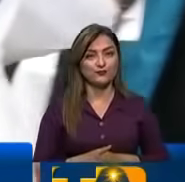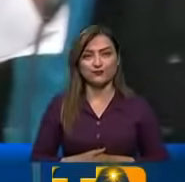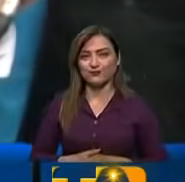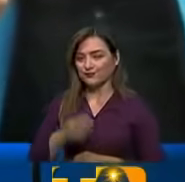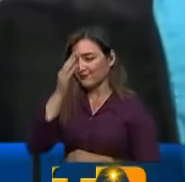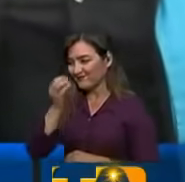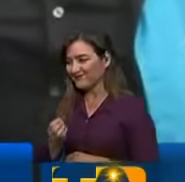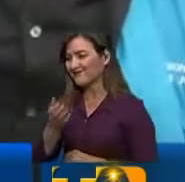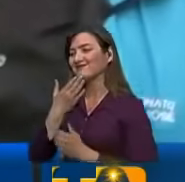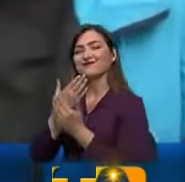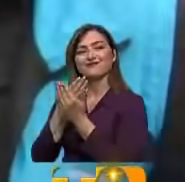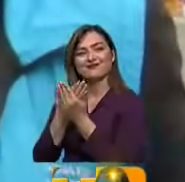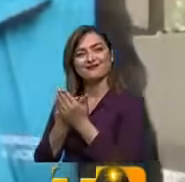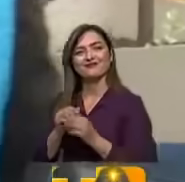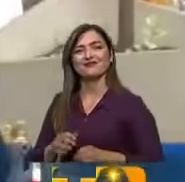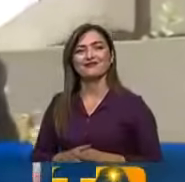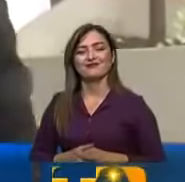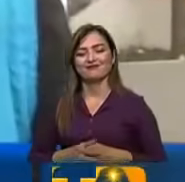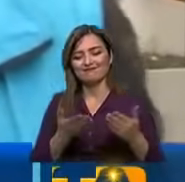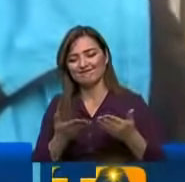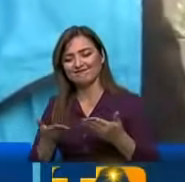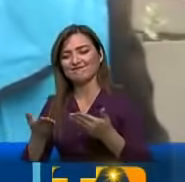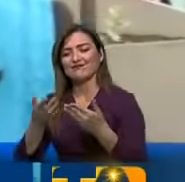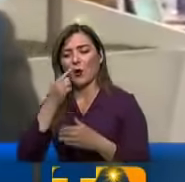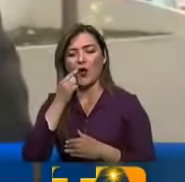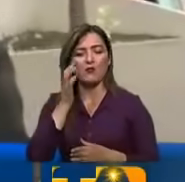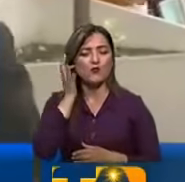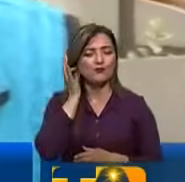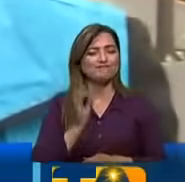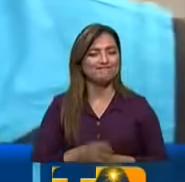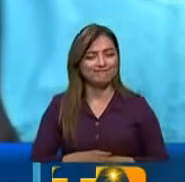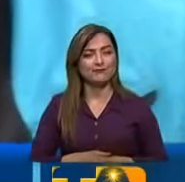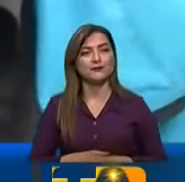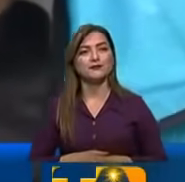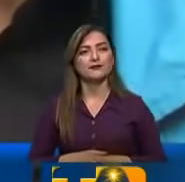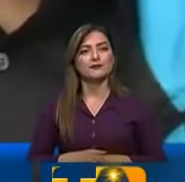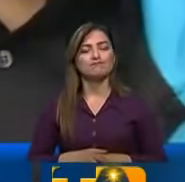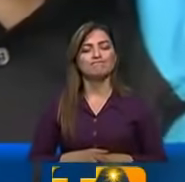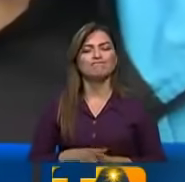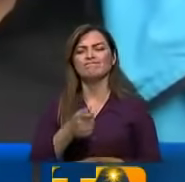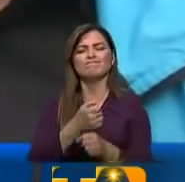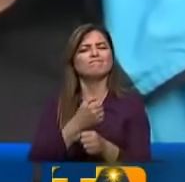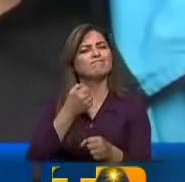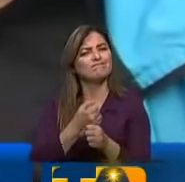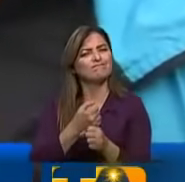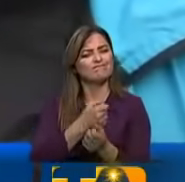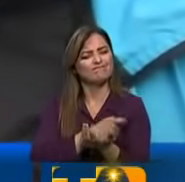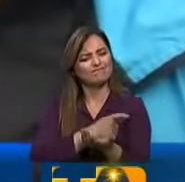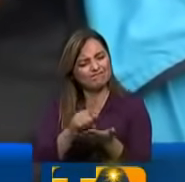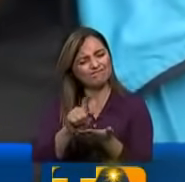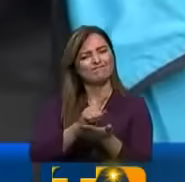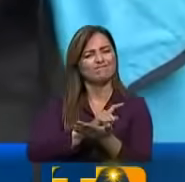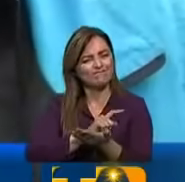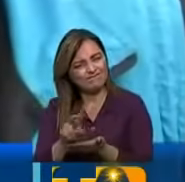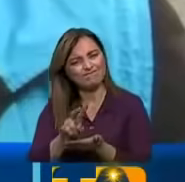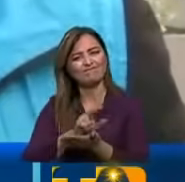muchas gracias por estar aquí, bienvenidos, bienvenidas. Efectivamente, este es el producto y resultado de un trabajo de varias semanas, ¿no es